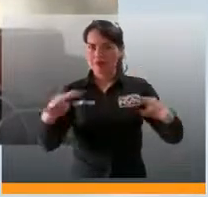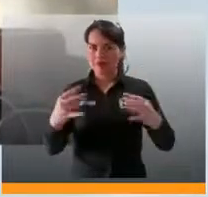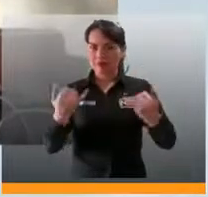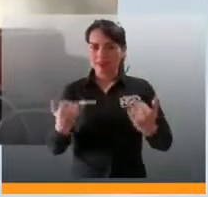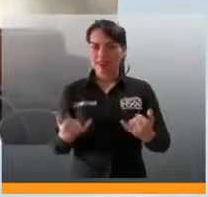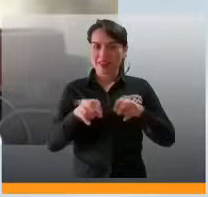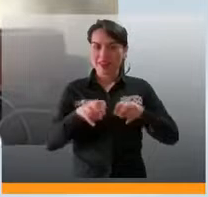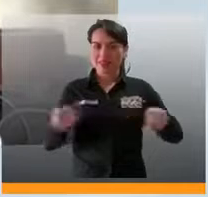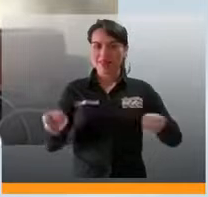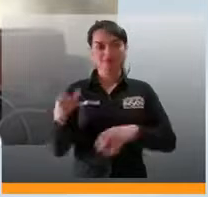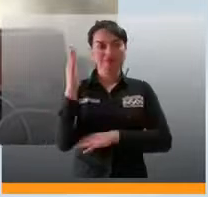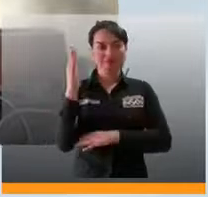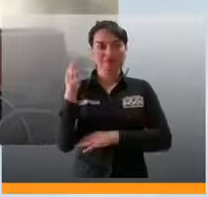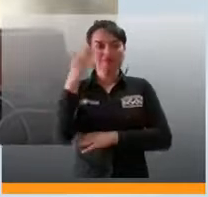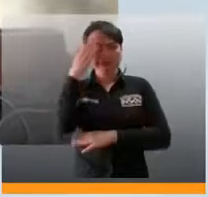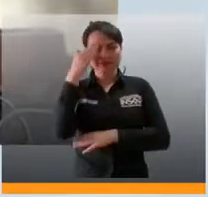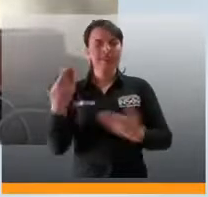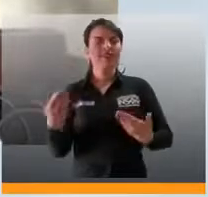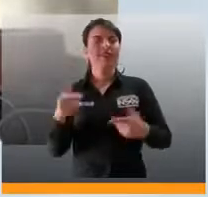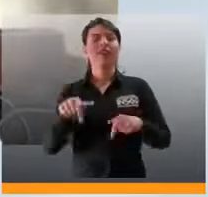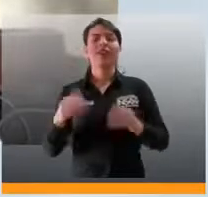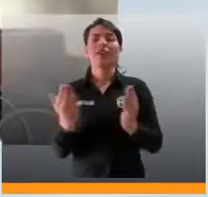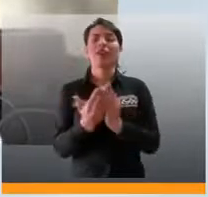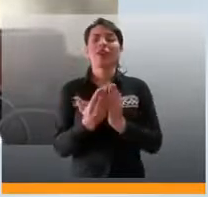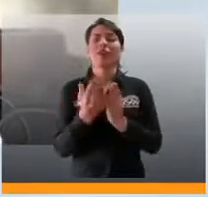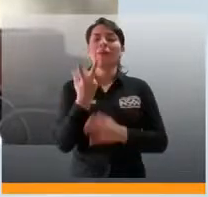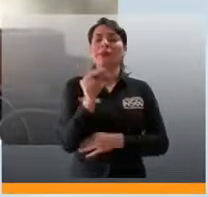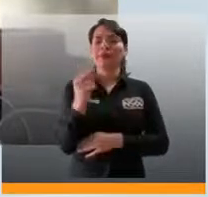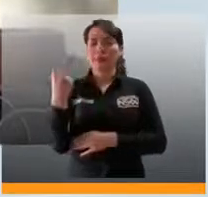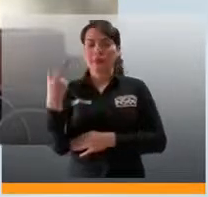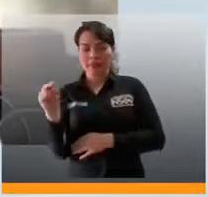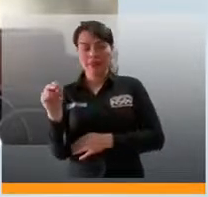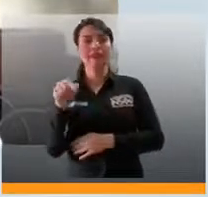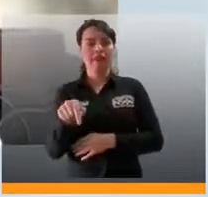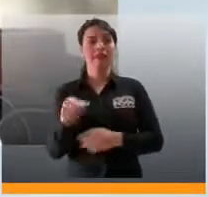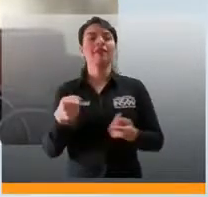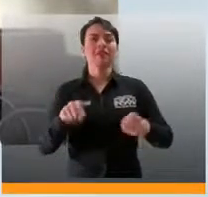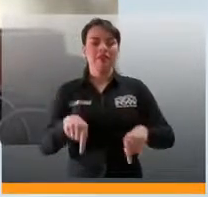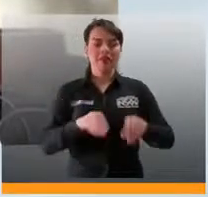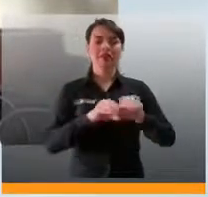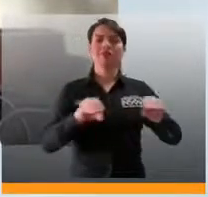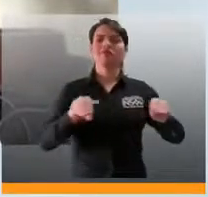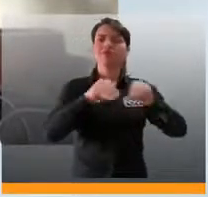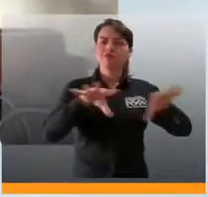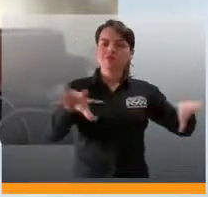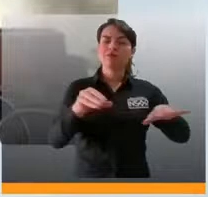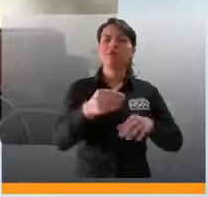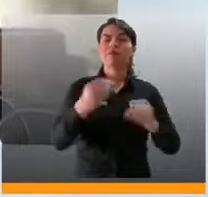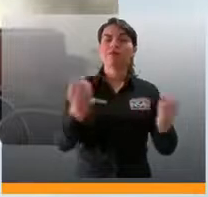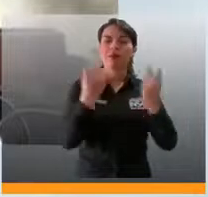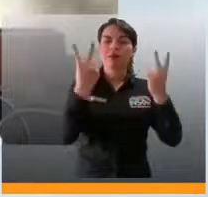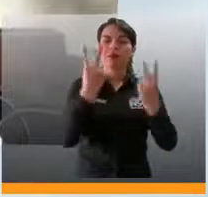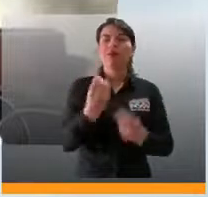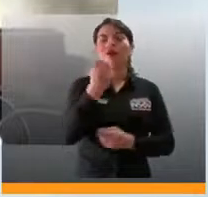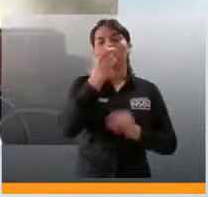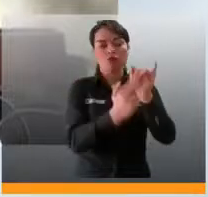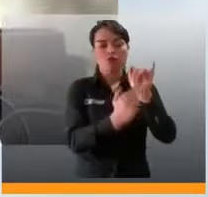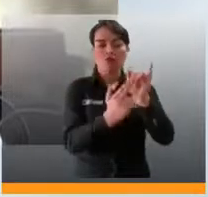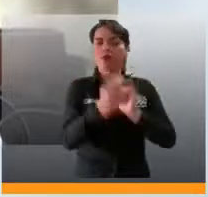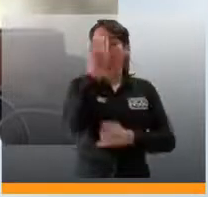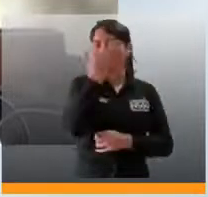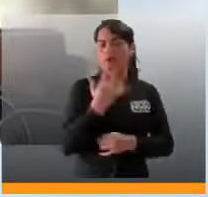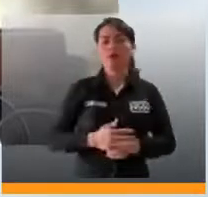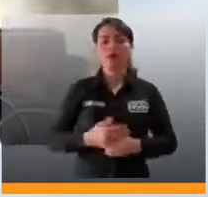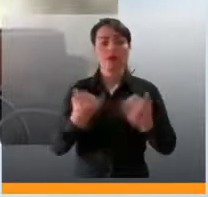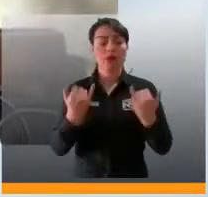Muy buenos días a todos, a toda la audiencia que sigue este panel a través de la plataforma oficial del evento Educated 2020 y